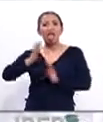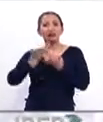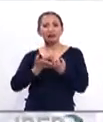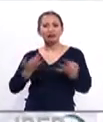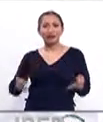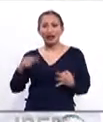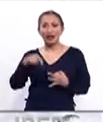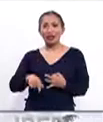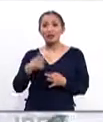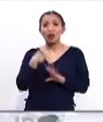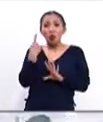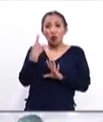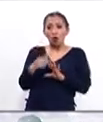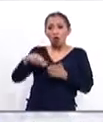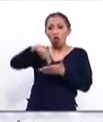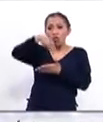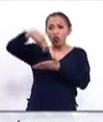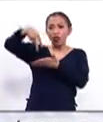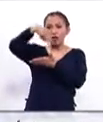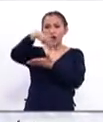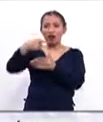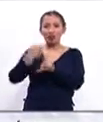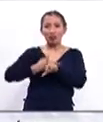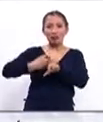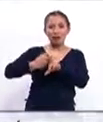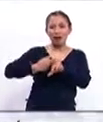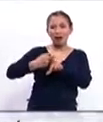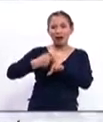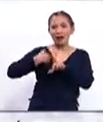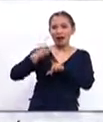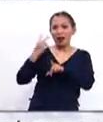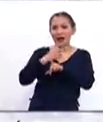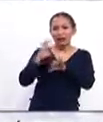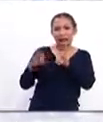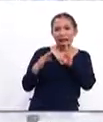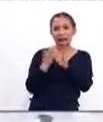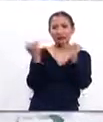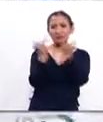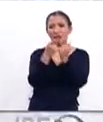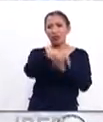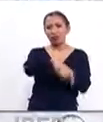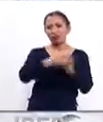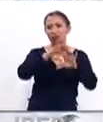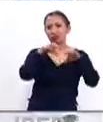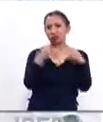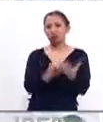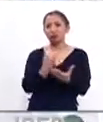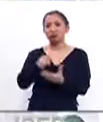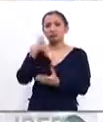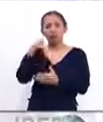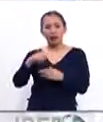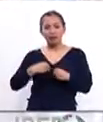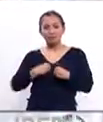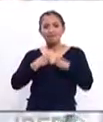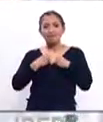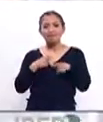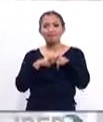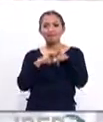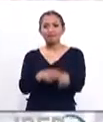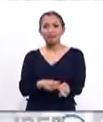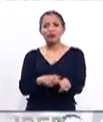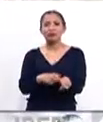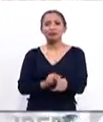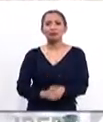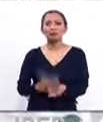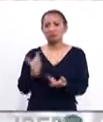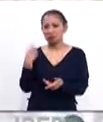So other than floating, our temperatures and our air is almost exactly like we have on Earth. And that's actually because in order to live,